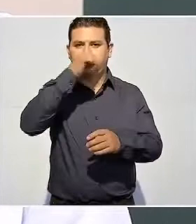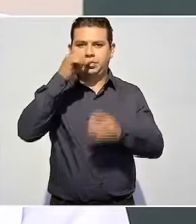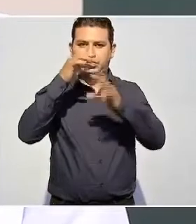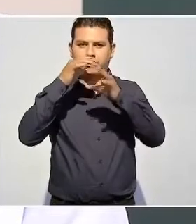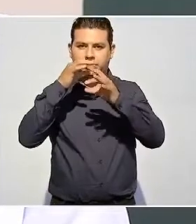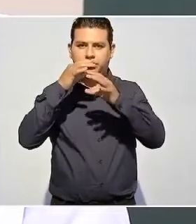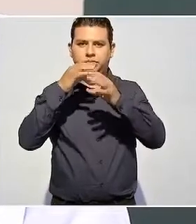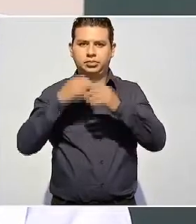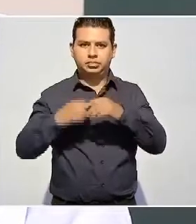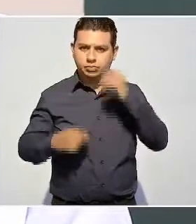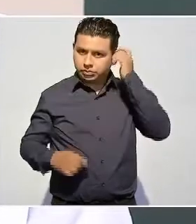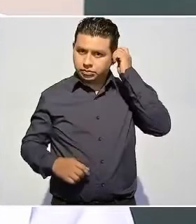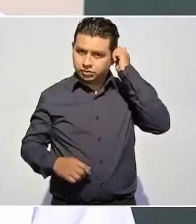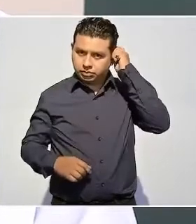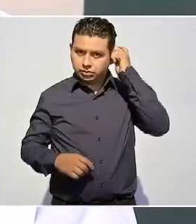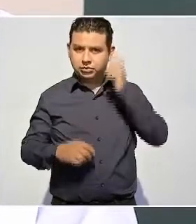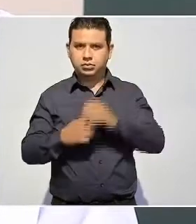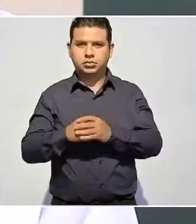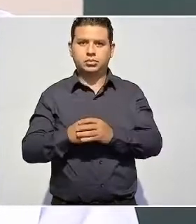de esta